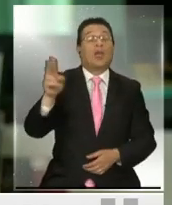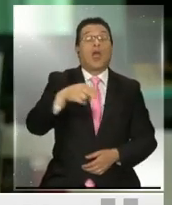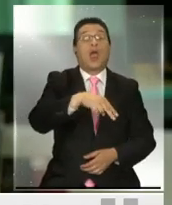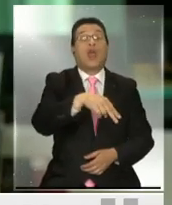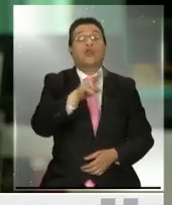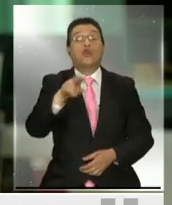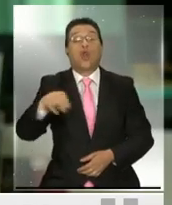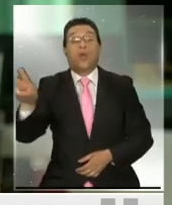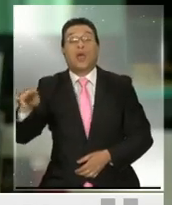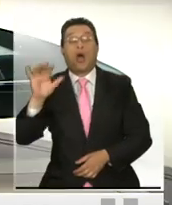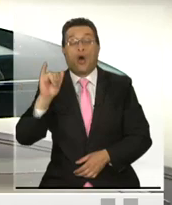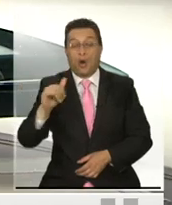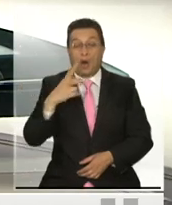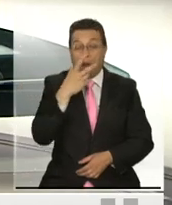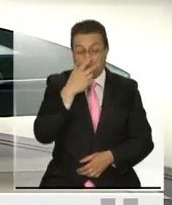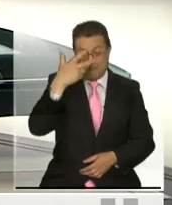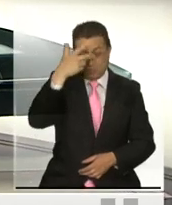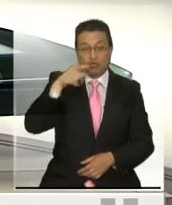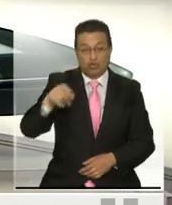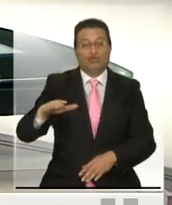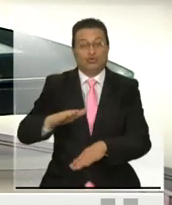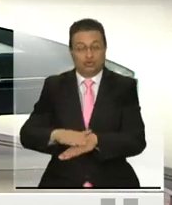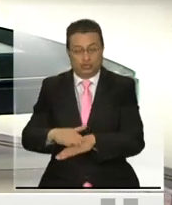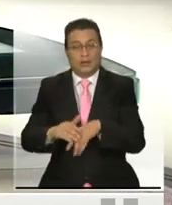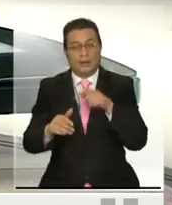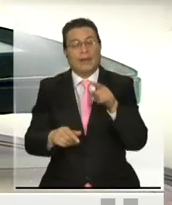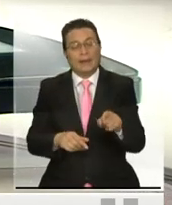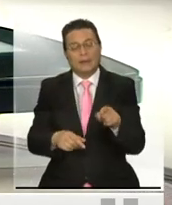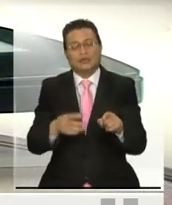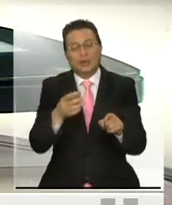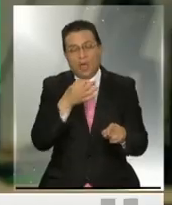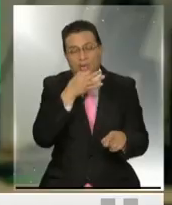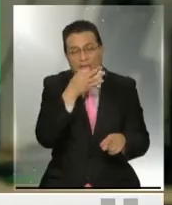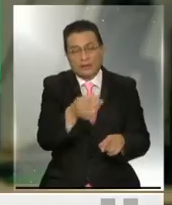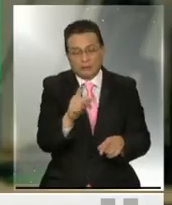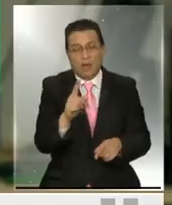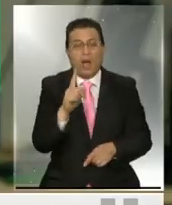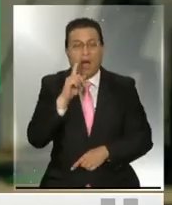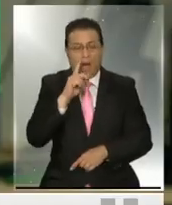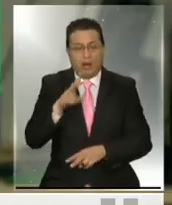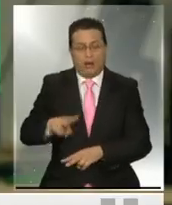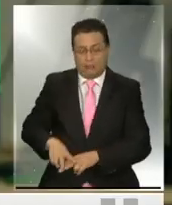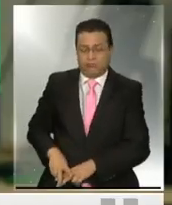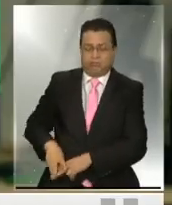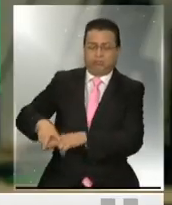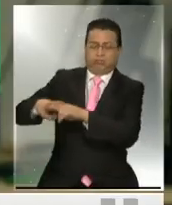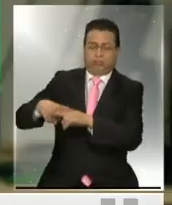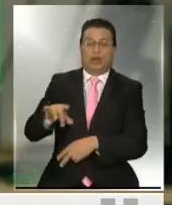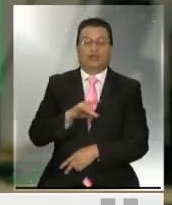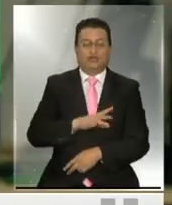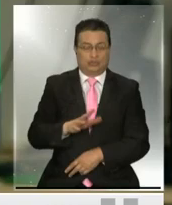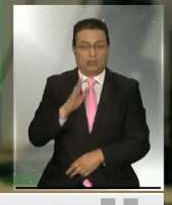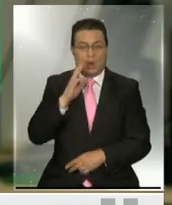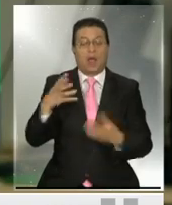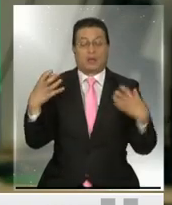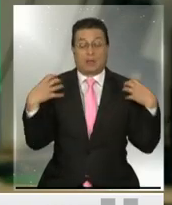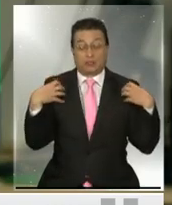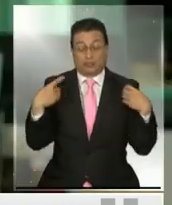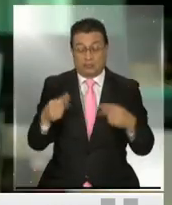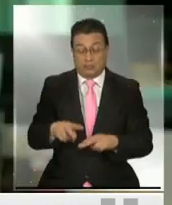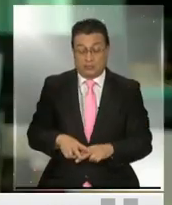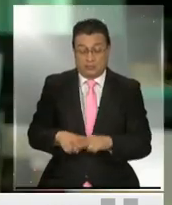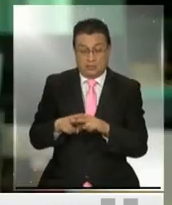países árabes que son petroleros que estén en esa situación entendiendo que esa funcionalidad de tener amplias reservas de ser absolutamente responsable con los fondos